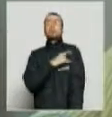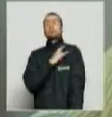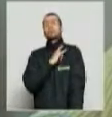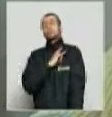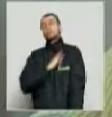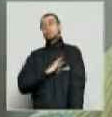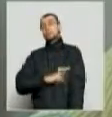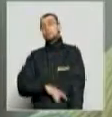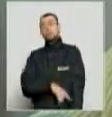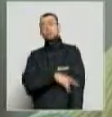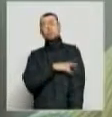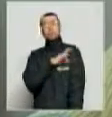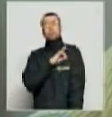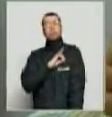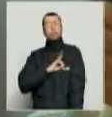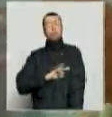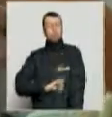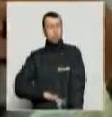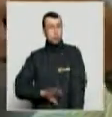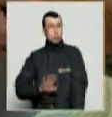todo lo que me hicieron ellos.